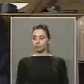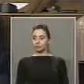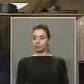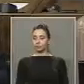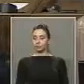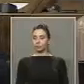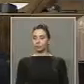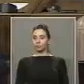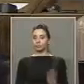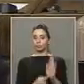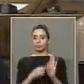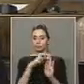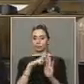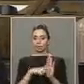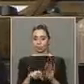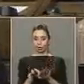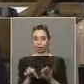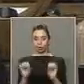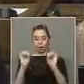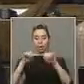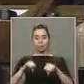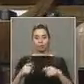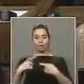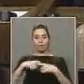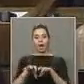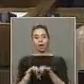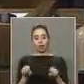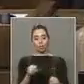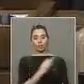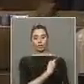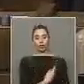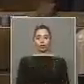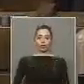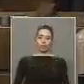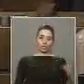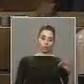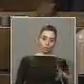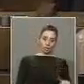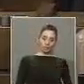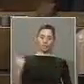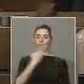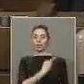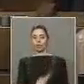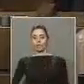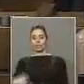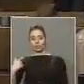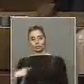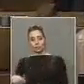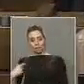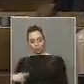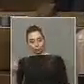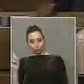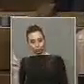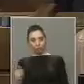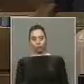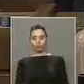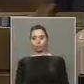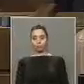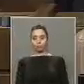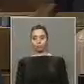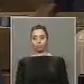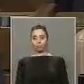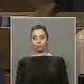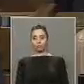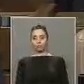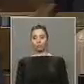Este proyecto de acuerdo que aprueba el convenio entre el gobierno de la República de Chile y el de Estados Unidos de América, que